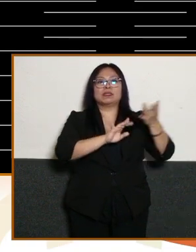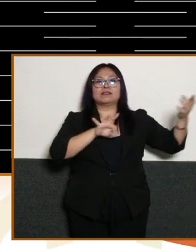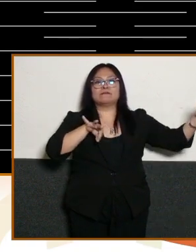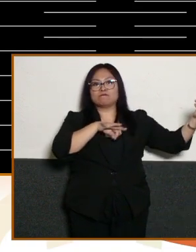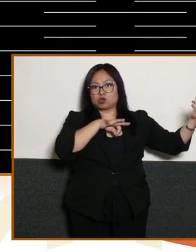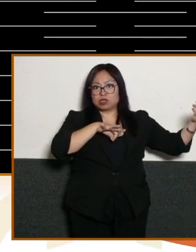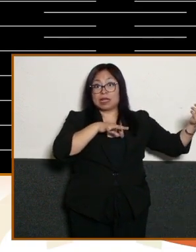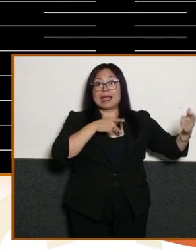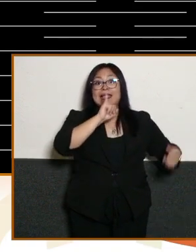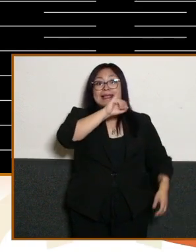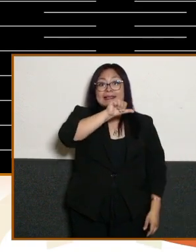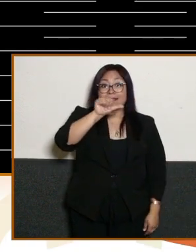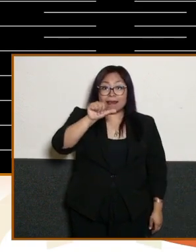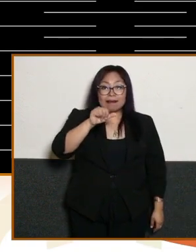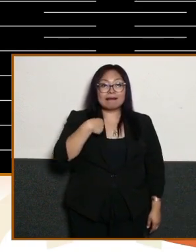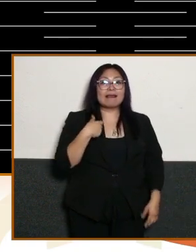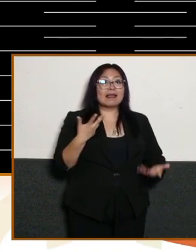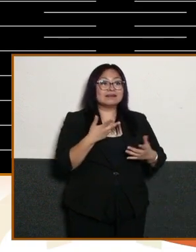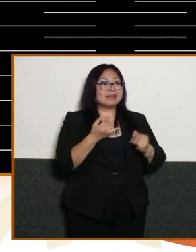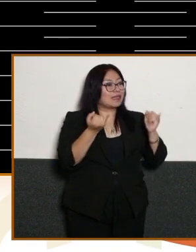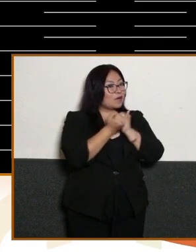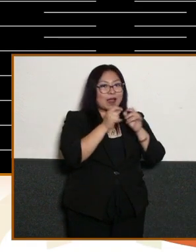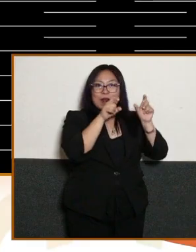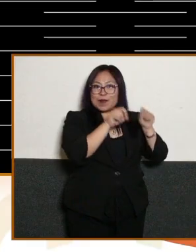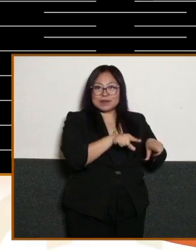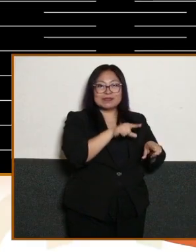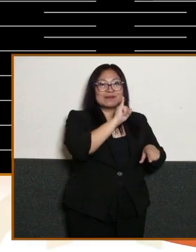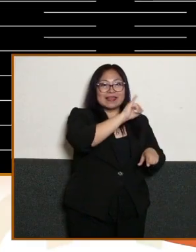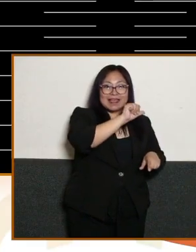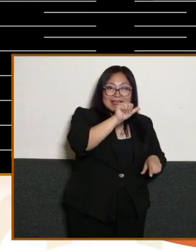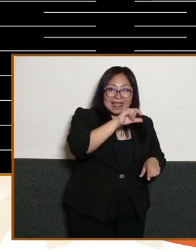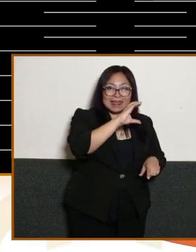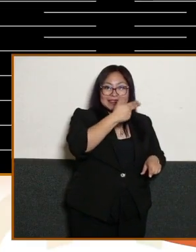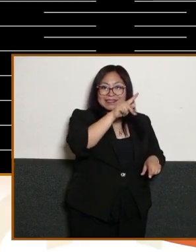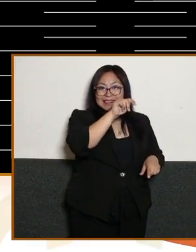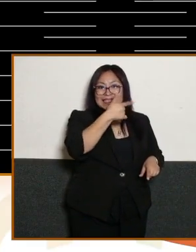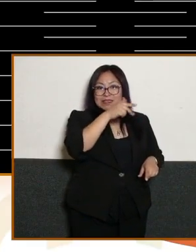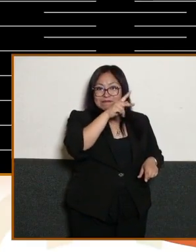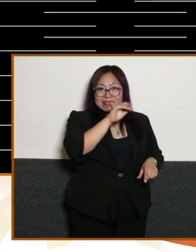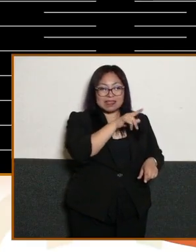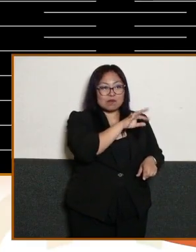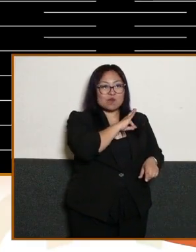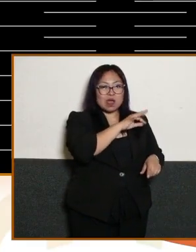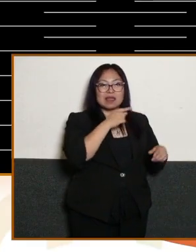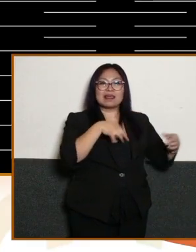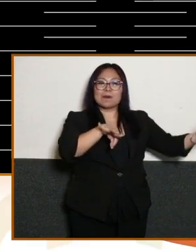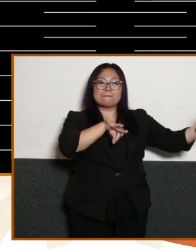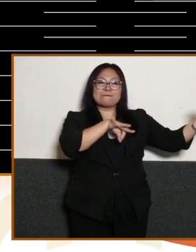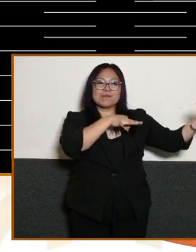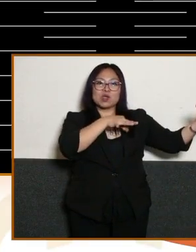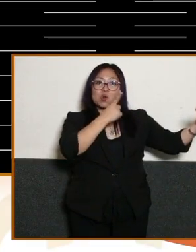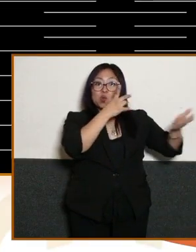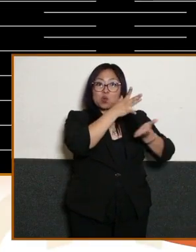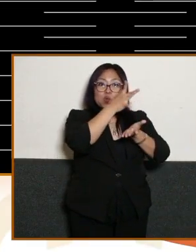artificial es que ChatGPT es un violín, pero imagínense si pueden tener a la orquesta entera.